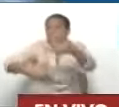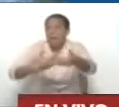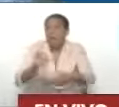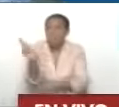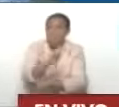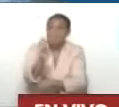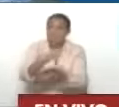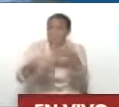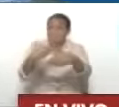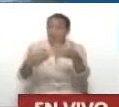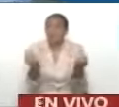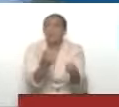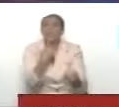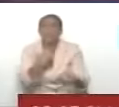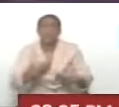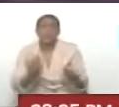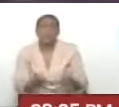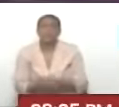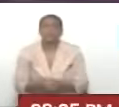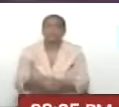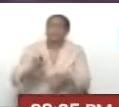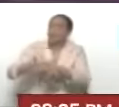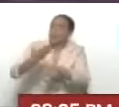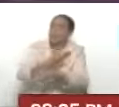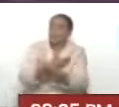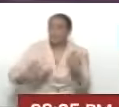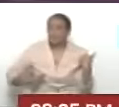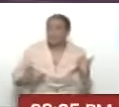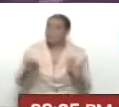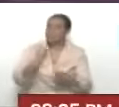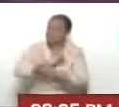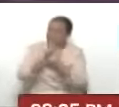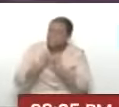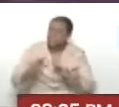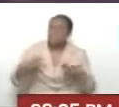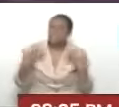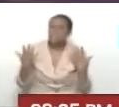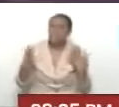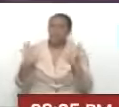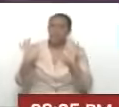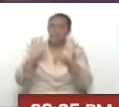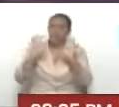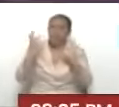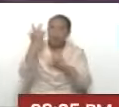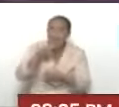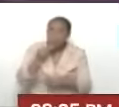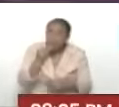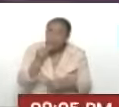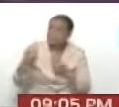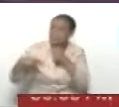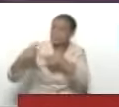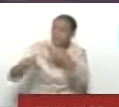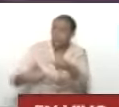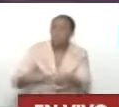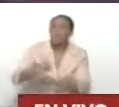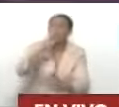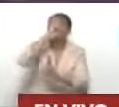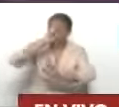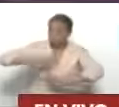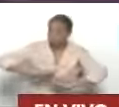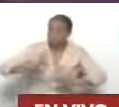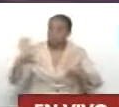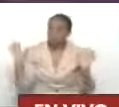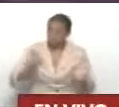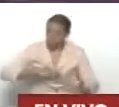mes. ¿Qué me dice, Génesis? Bueno, presidente, muy felices de que nuestra generación, la más joven, que le ha correspondido